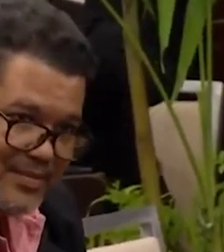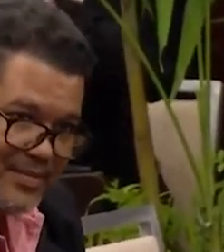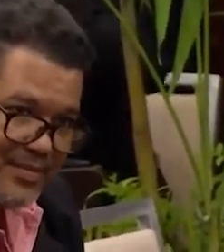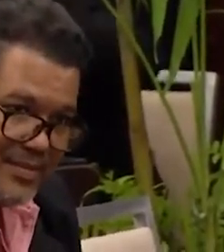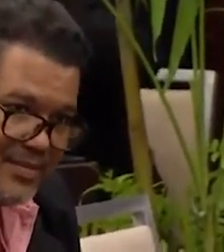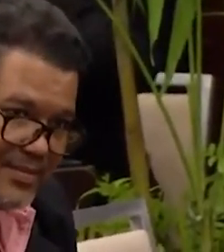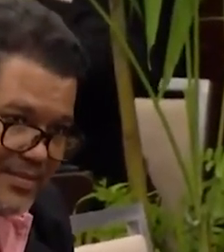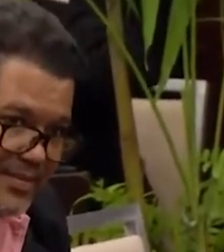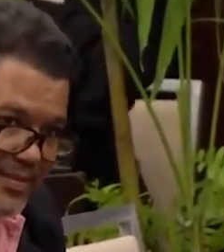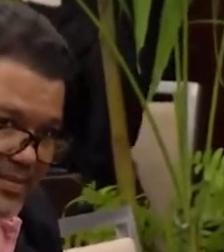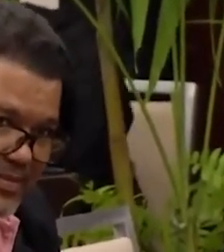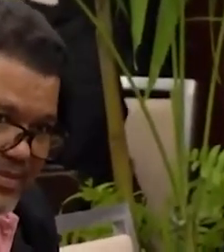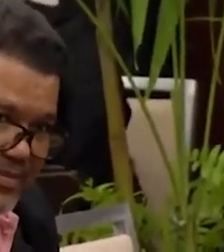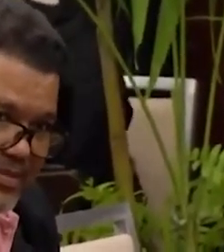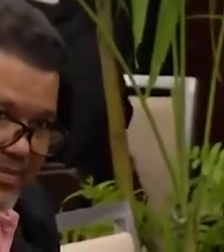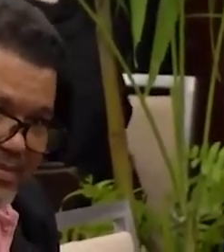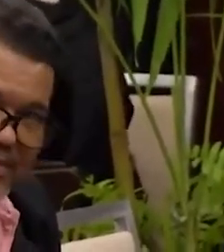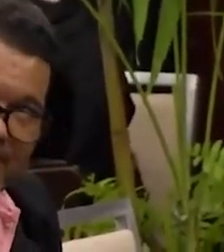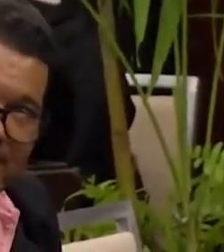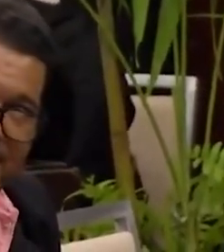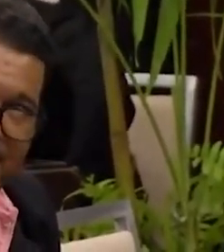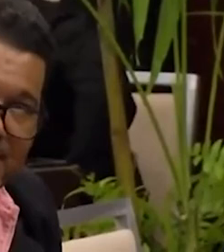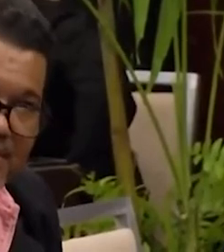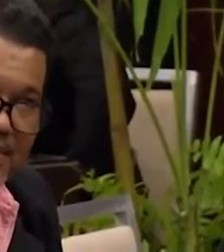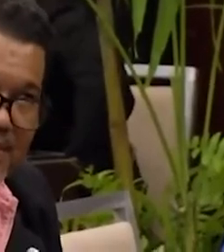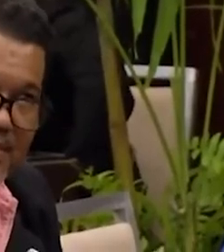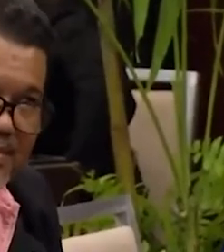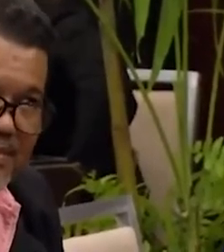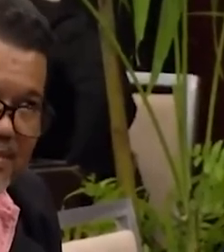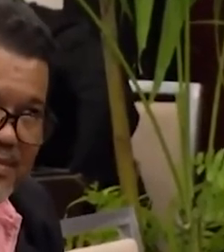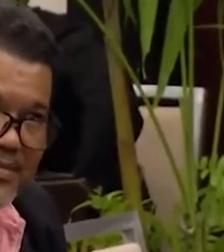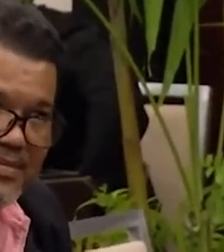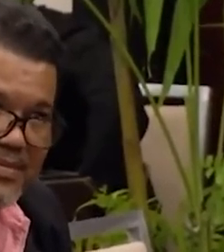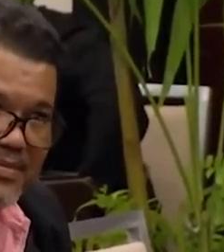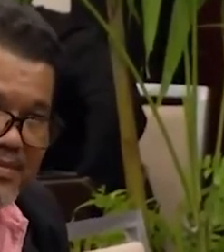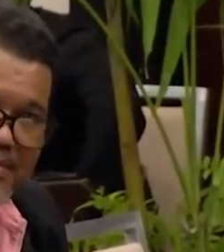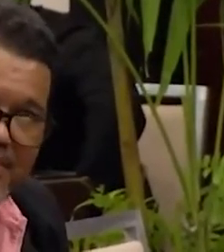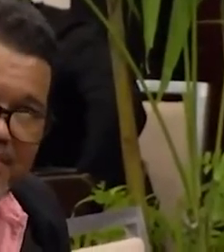arriba. Ahí sí. Ahí está mejor.